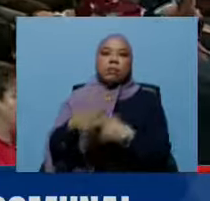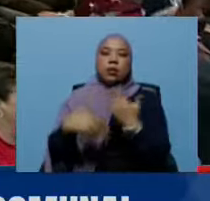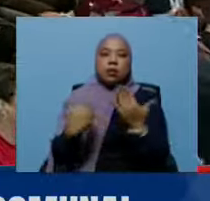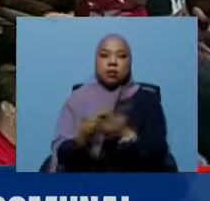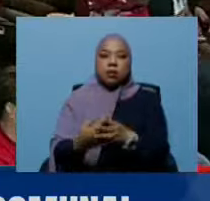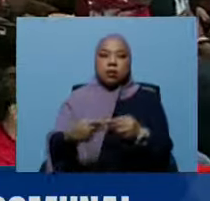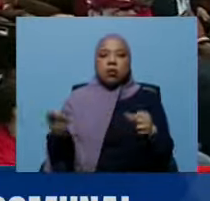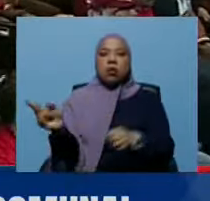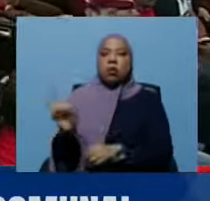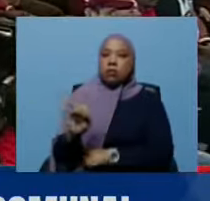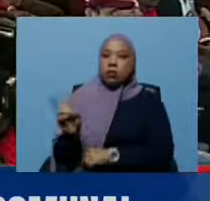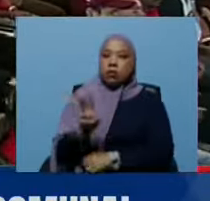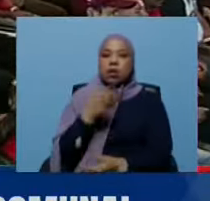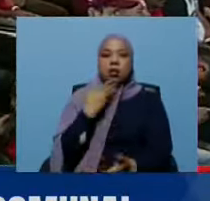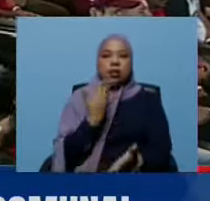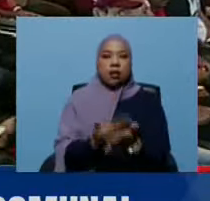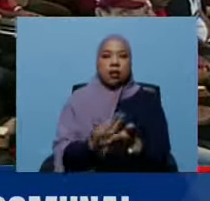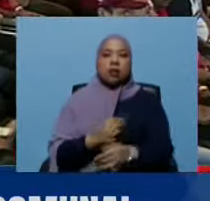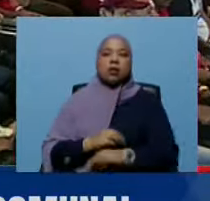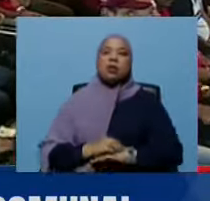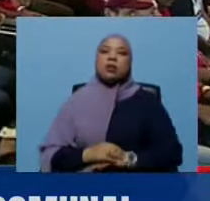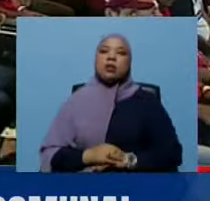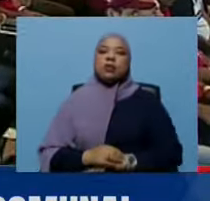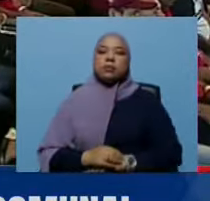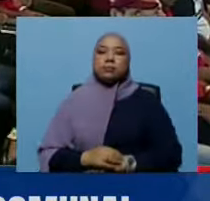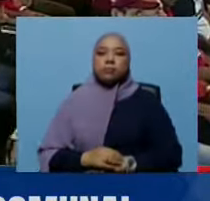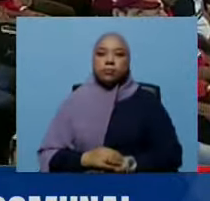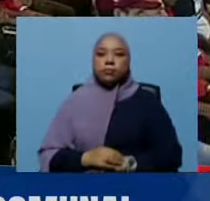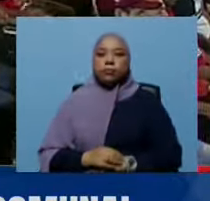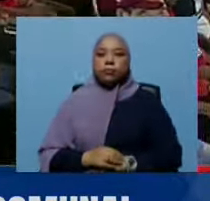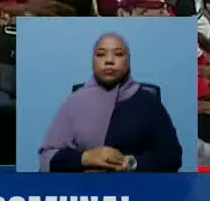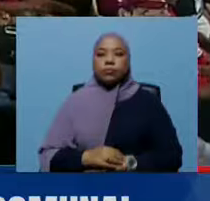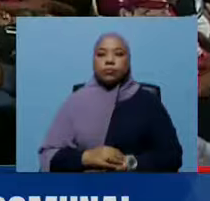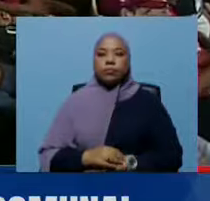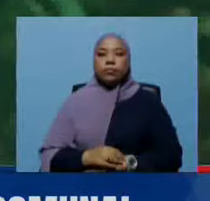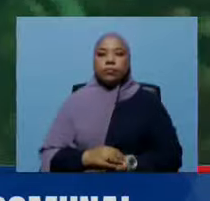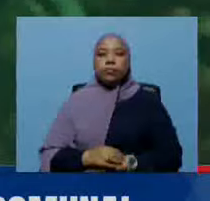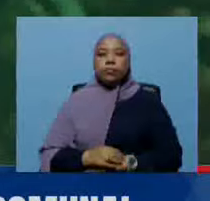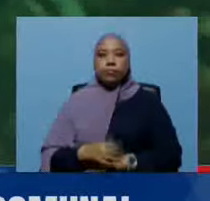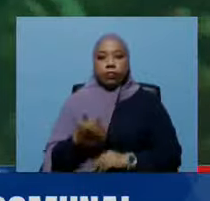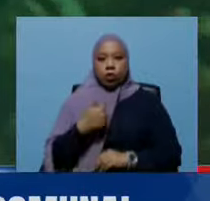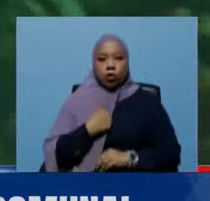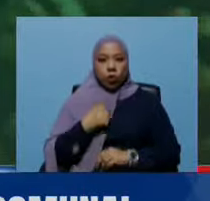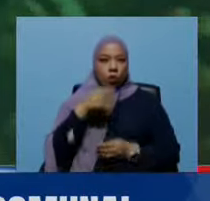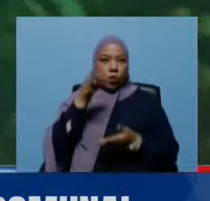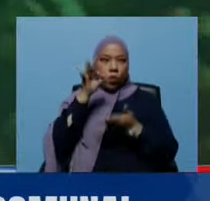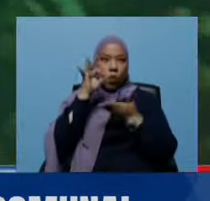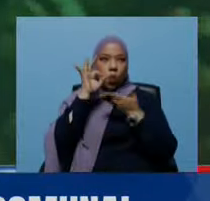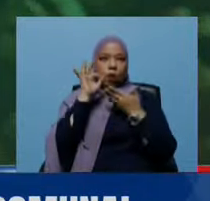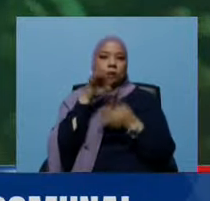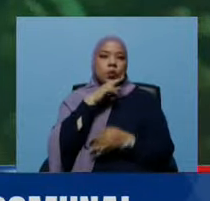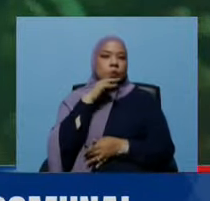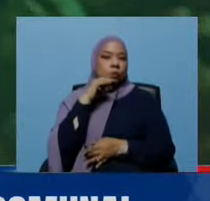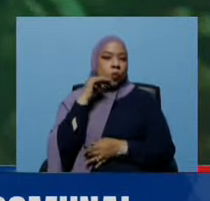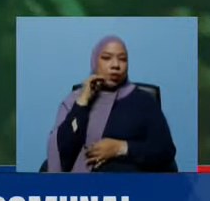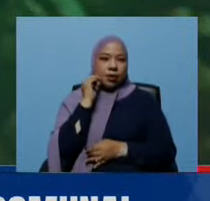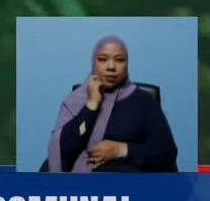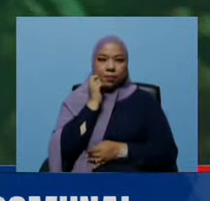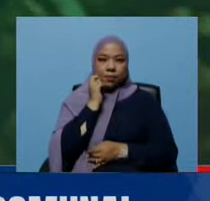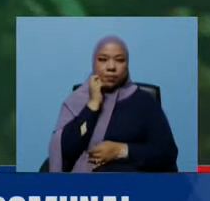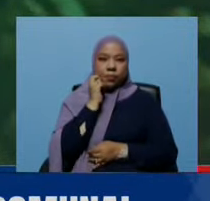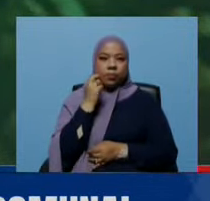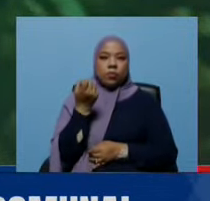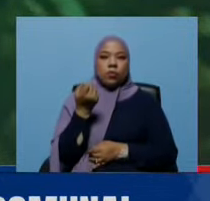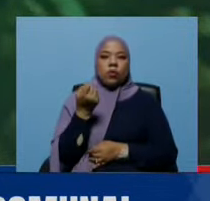cafetales de Venezuela. Muchas gracias, presidente. Bueno, aquí estoy tomando un cafecito que me llegó